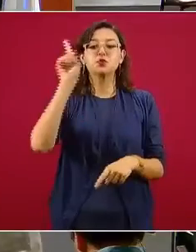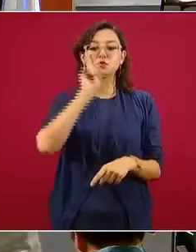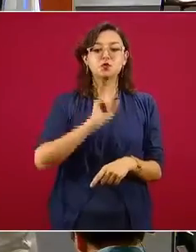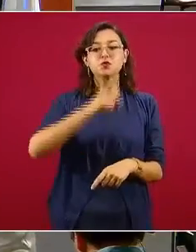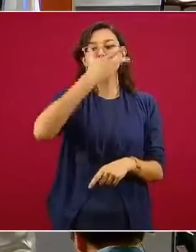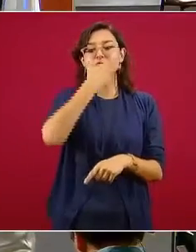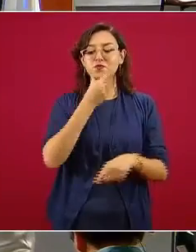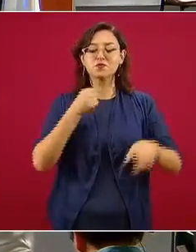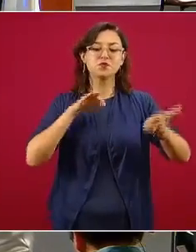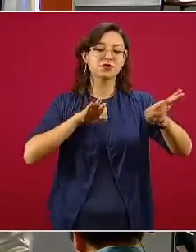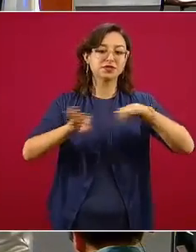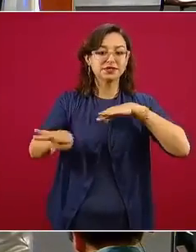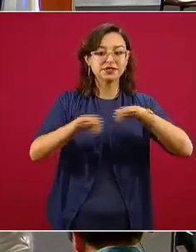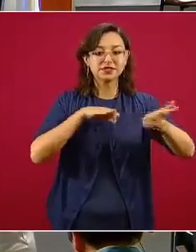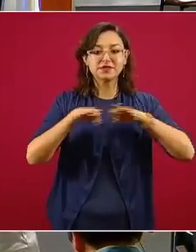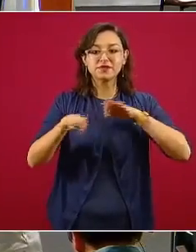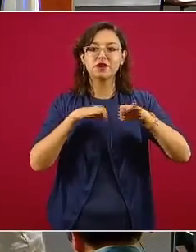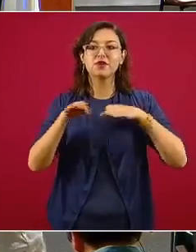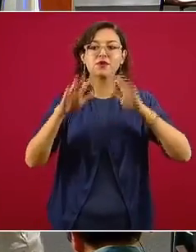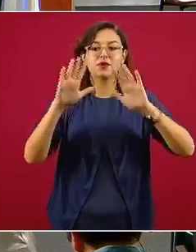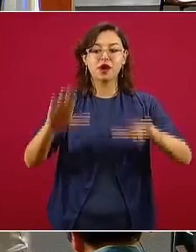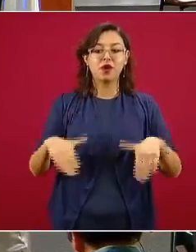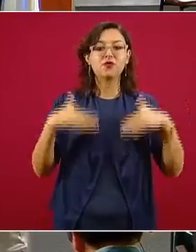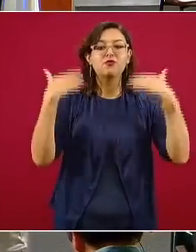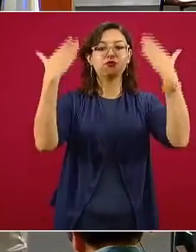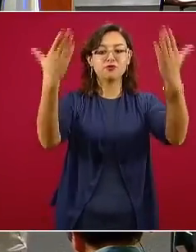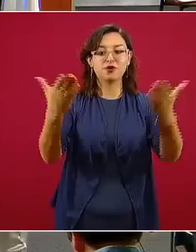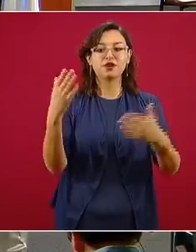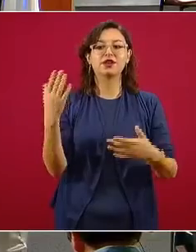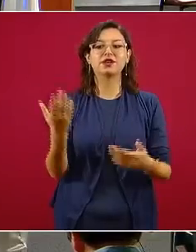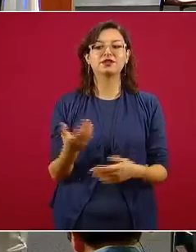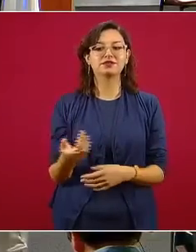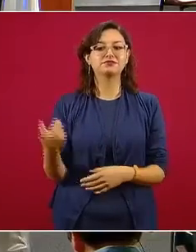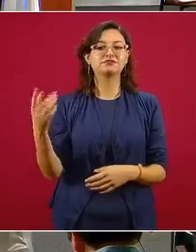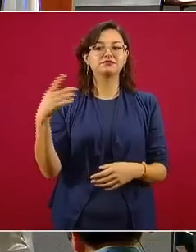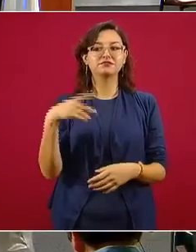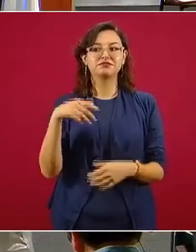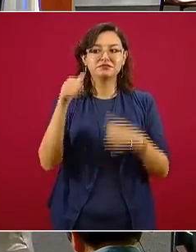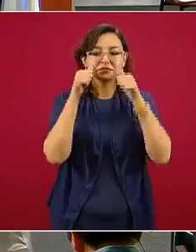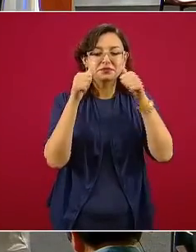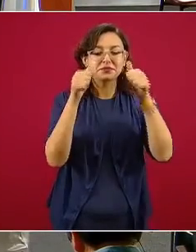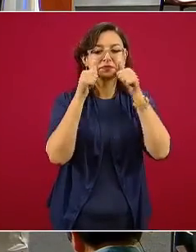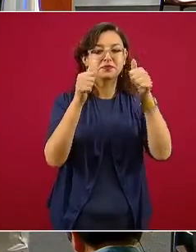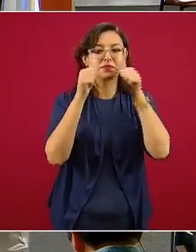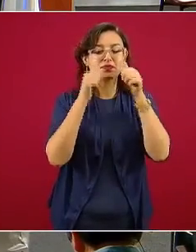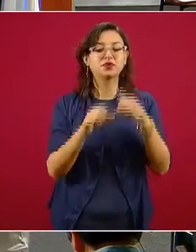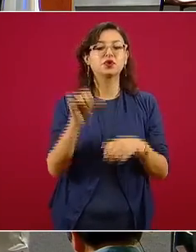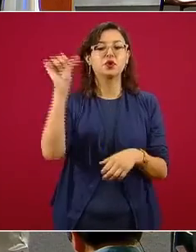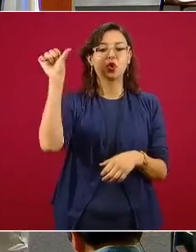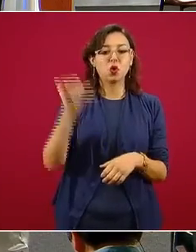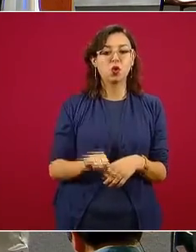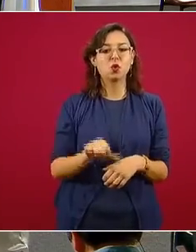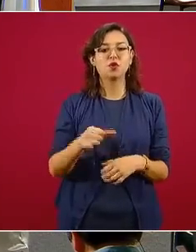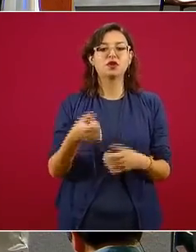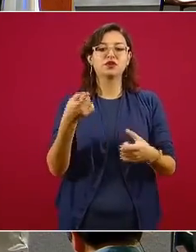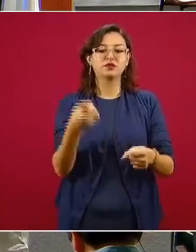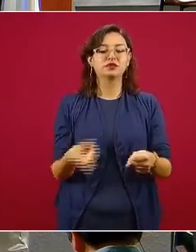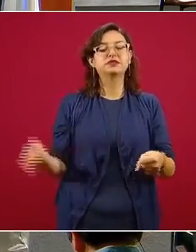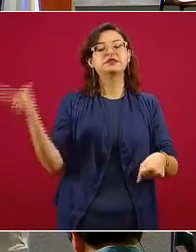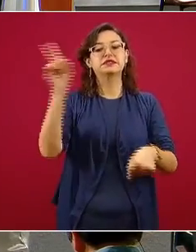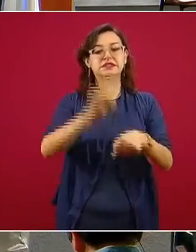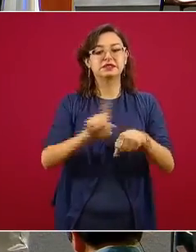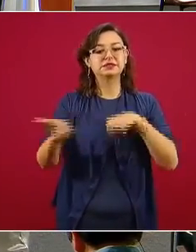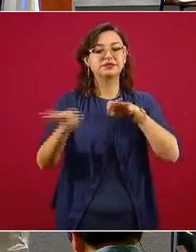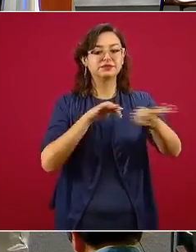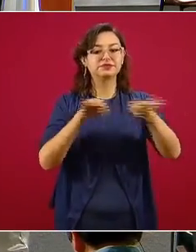trabajo, que nos escuchan desde sus casas, desde sus domicilios. Hoy celebramos el Día